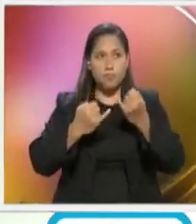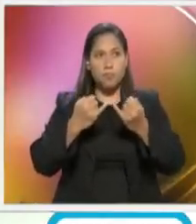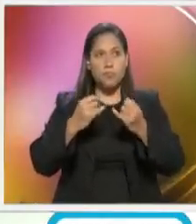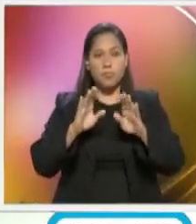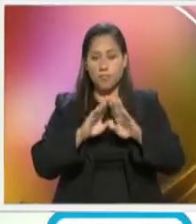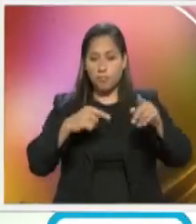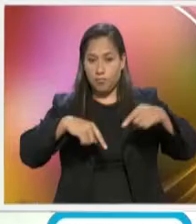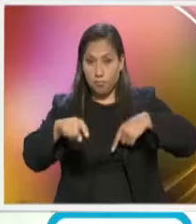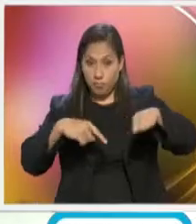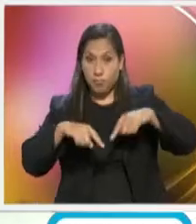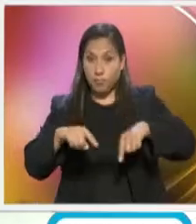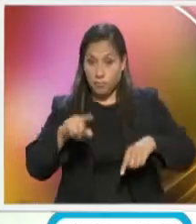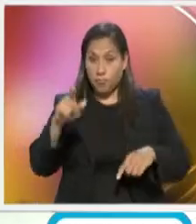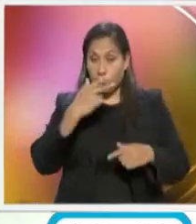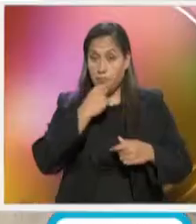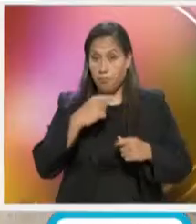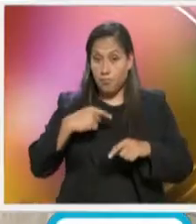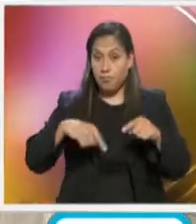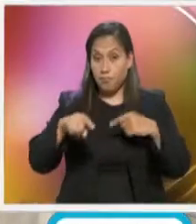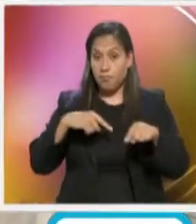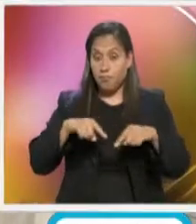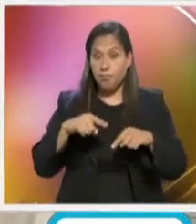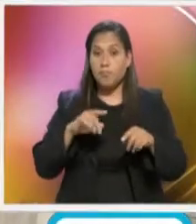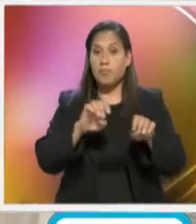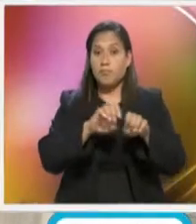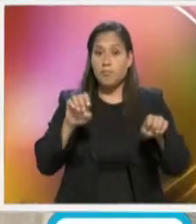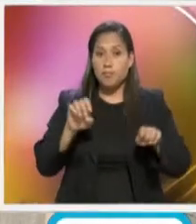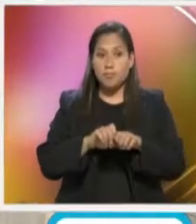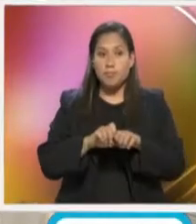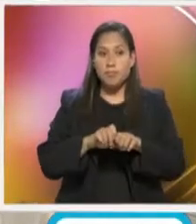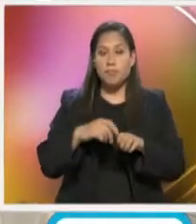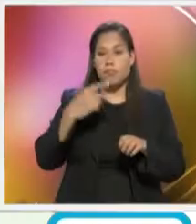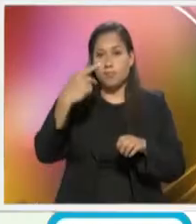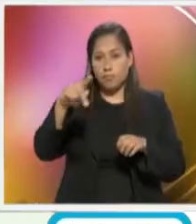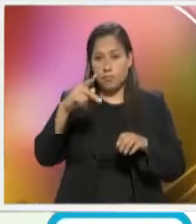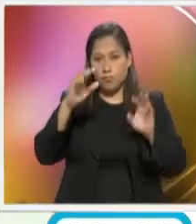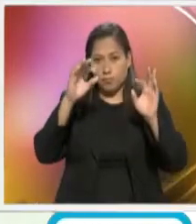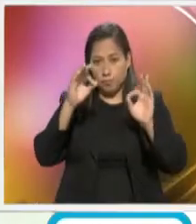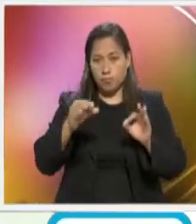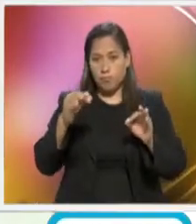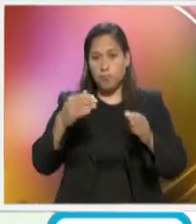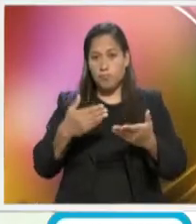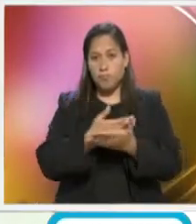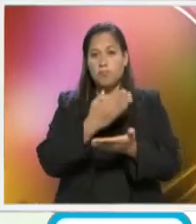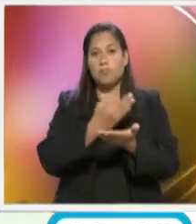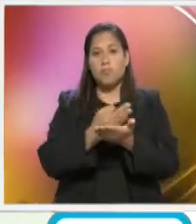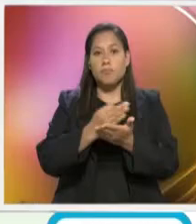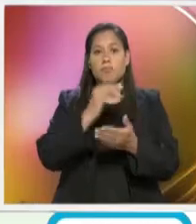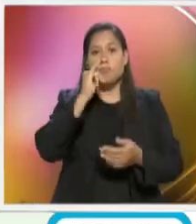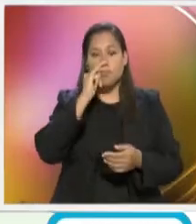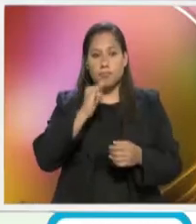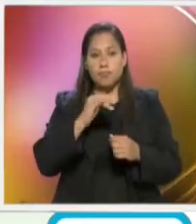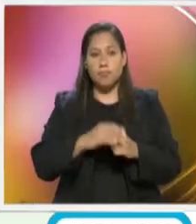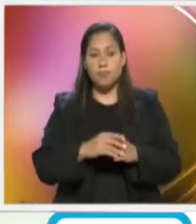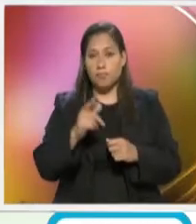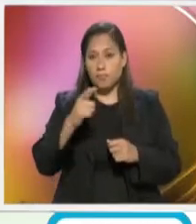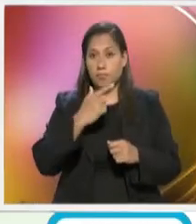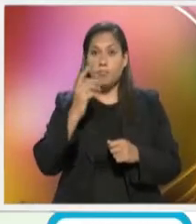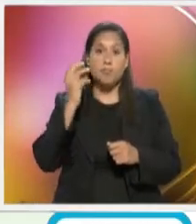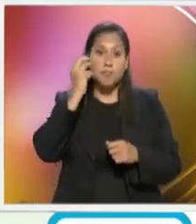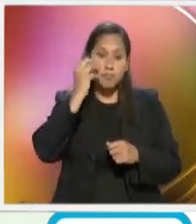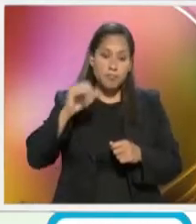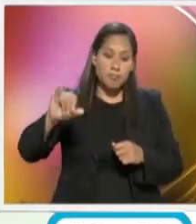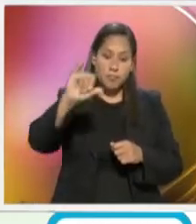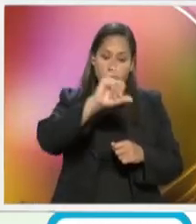pambolero, ¿no? Era futbolista, Sí, ¿qué incluso tal? estaba en el equipo de su natal Modena, allá en Italia. Sí, Donde es el vinagre balsámico muy bueno.